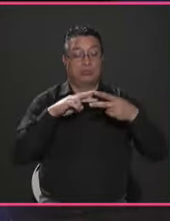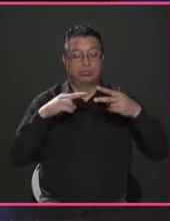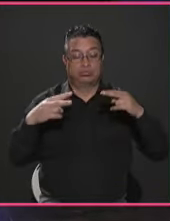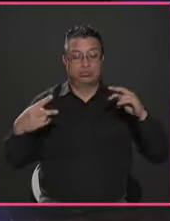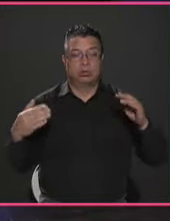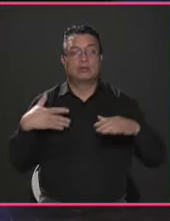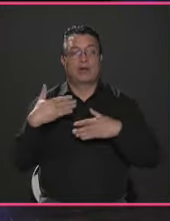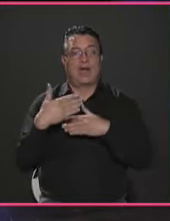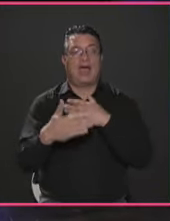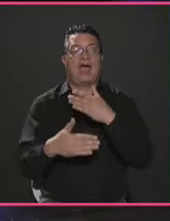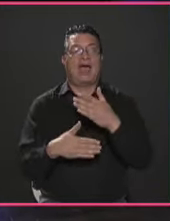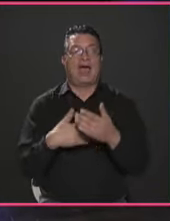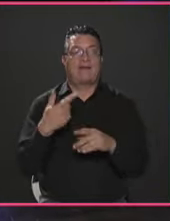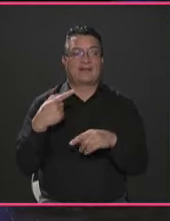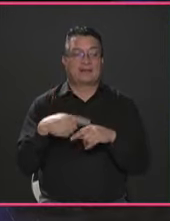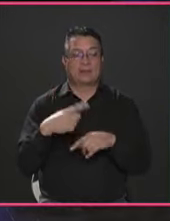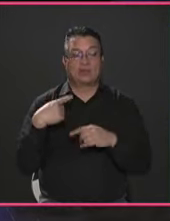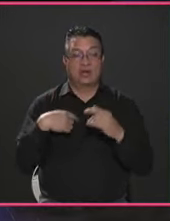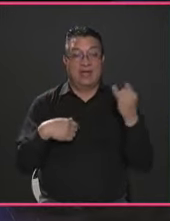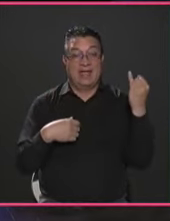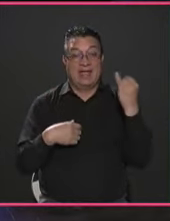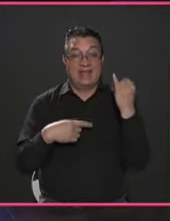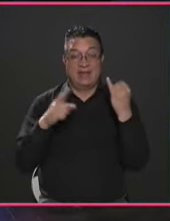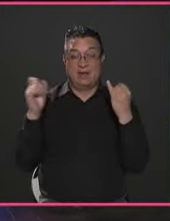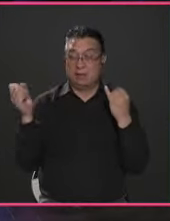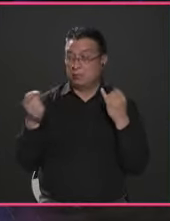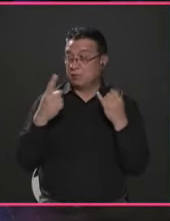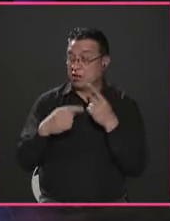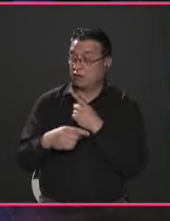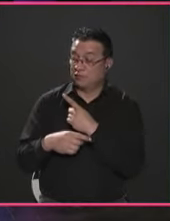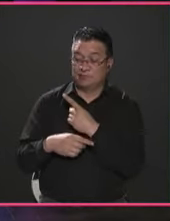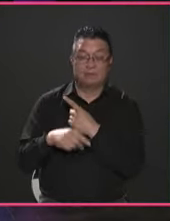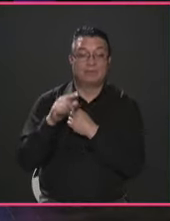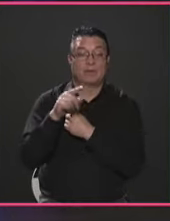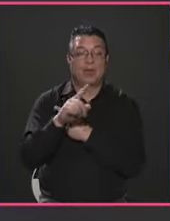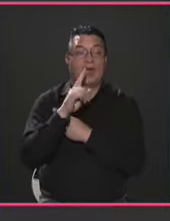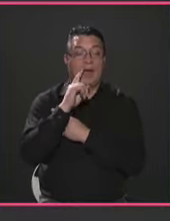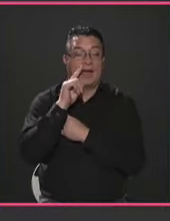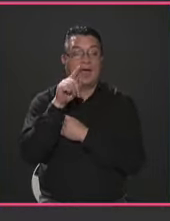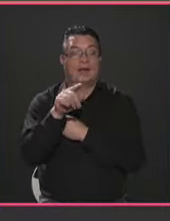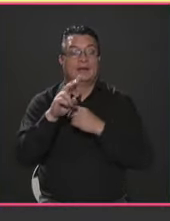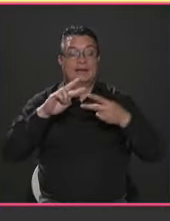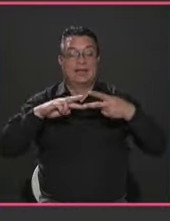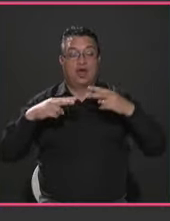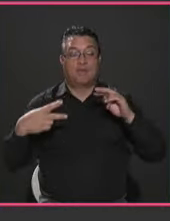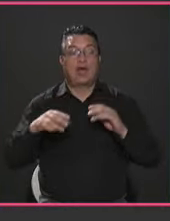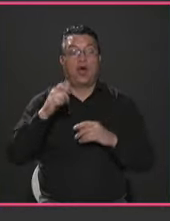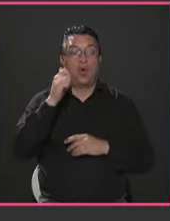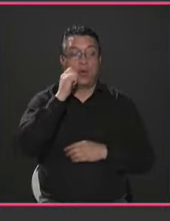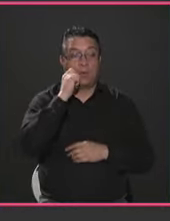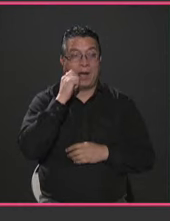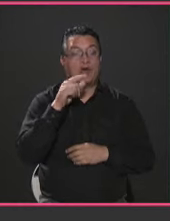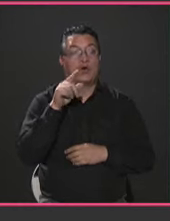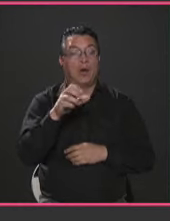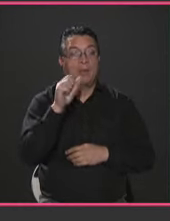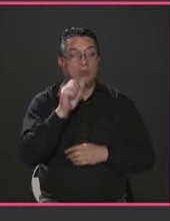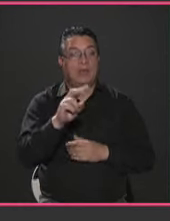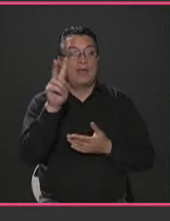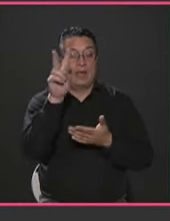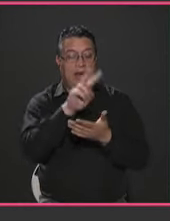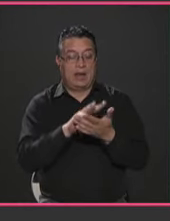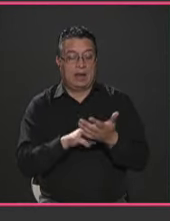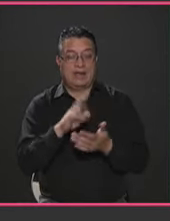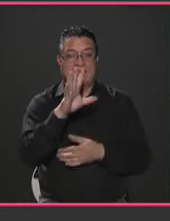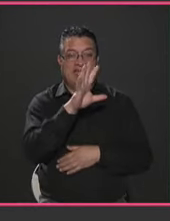avanzando con el tiempo y ahí a la izquierda tenemos el primer secuenciador con el que se hizo por ejemplo el proyecto del genomo humano que como recordamos podía leer